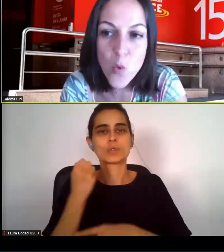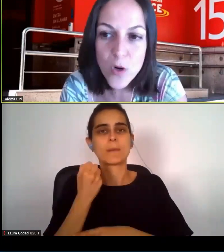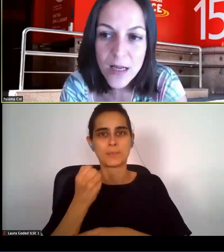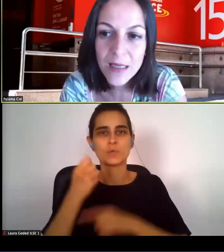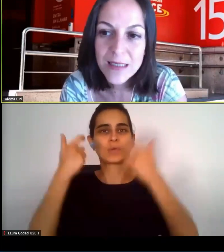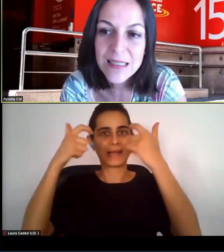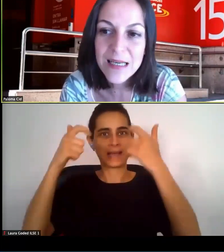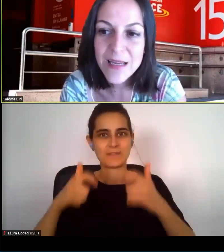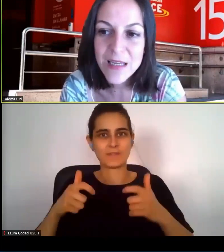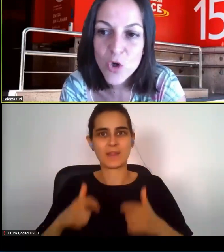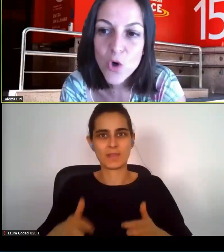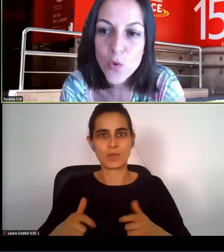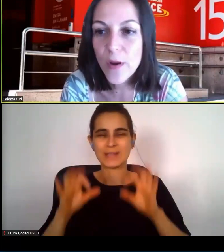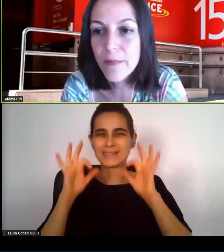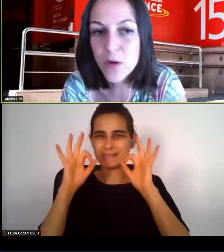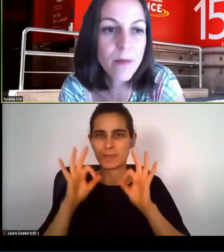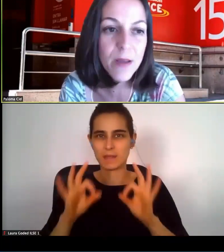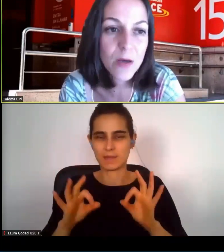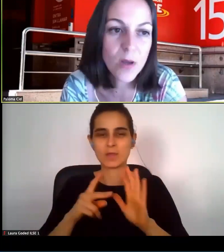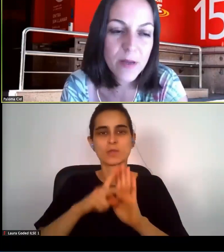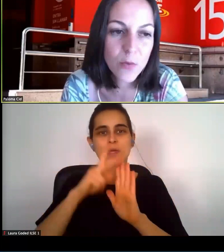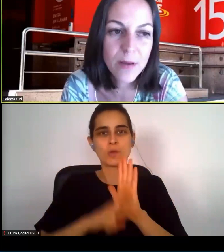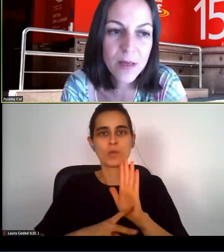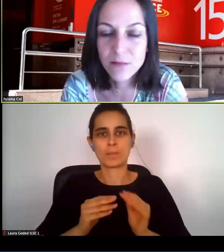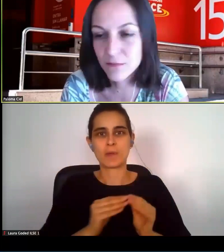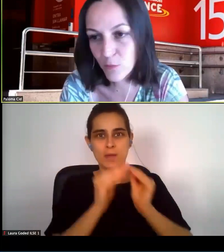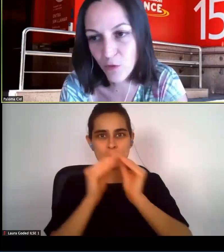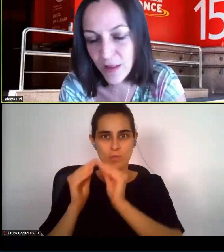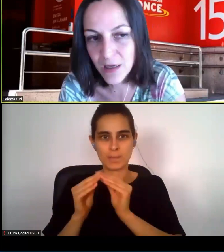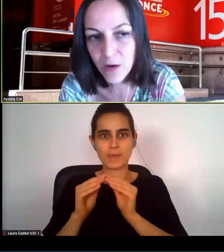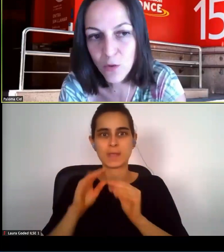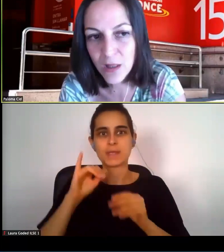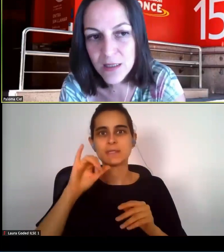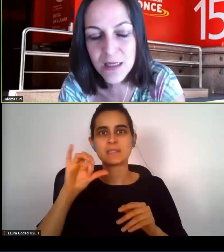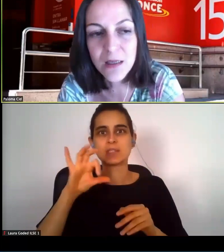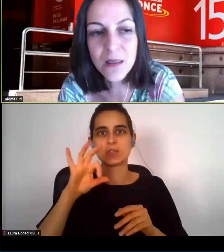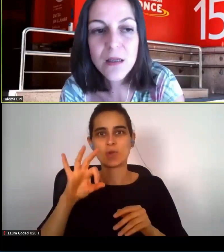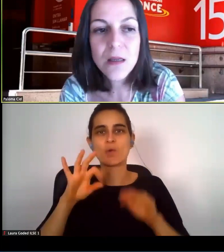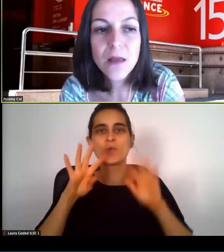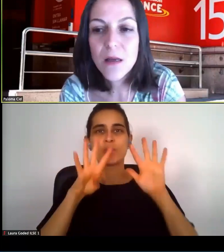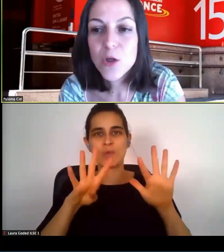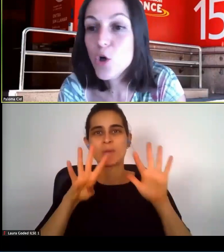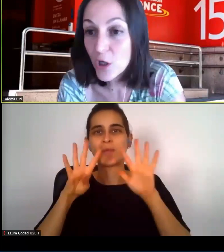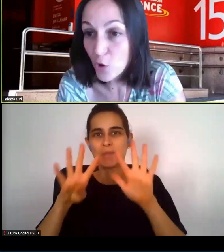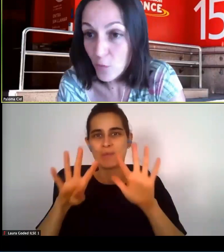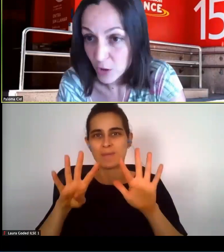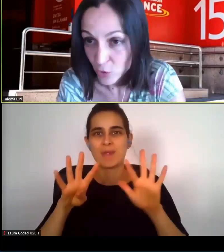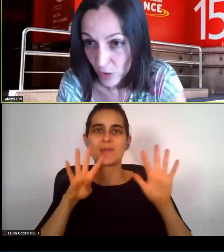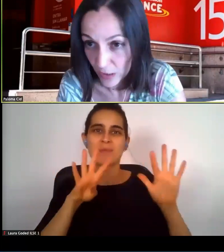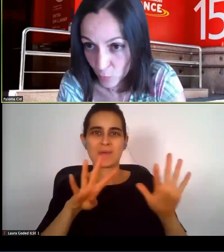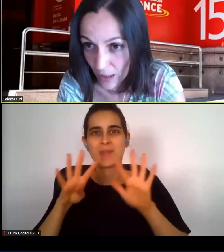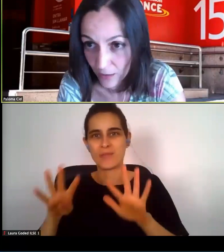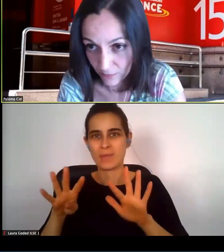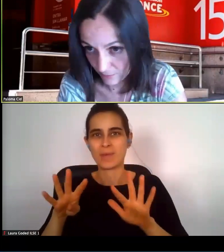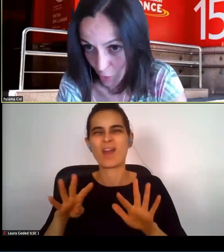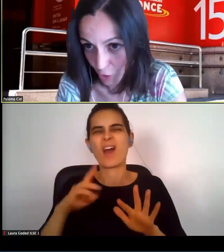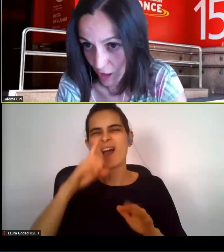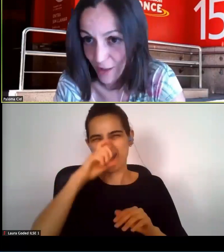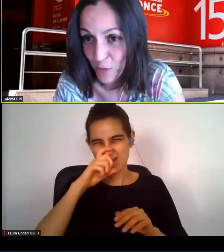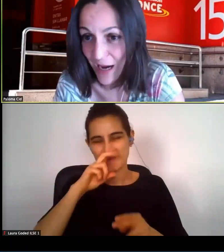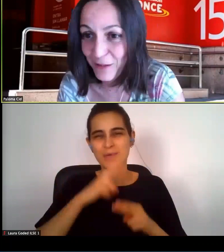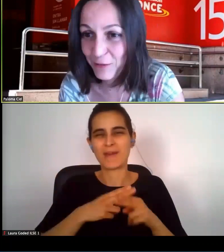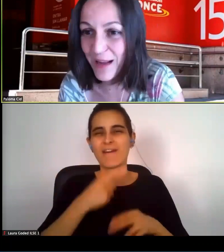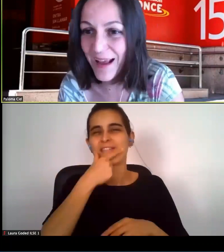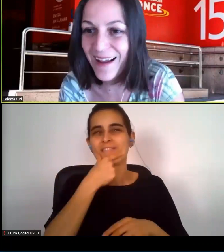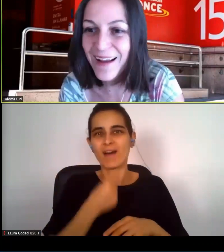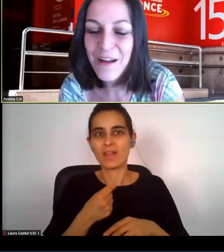norma UNE, y es la ISO 9999, muy fácil acordarse. No recomiendo su lectura, no es